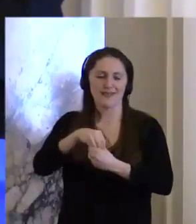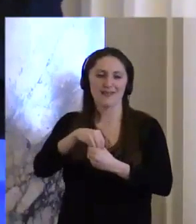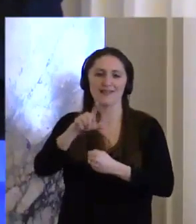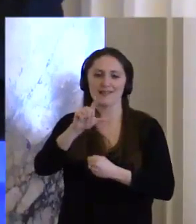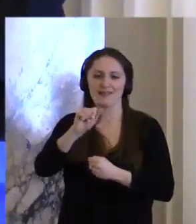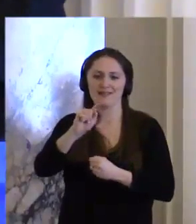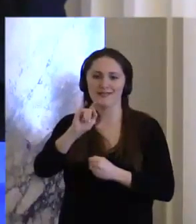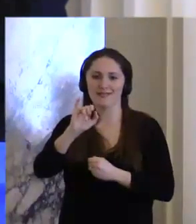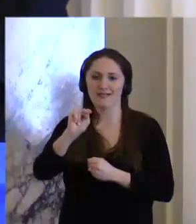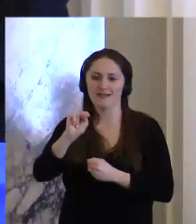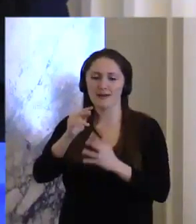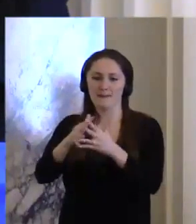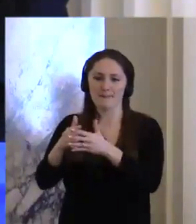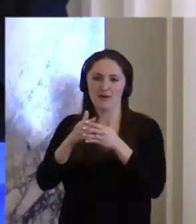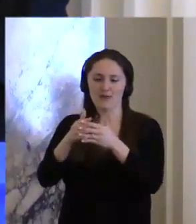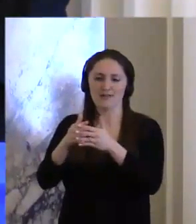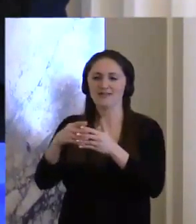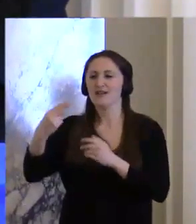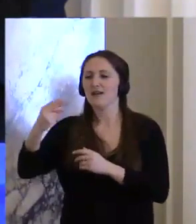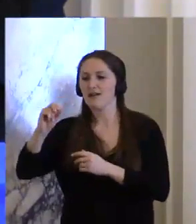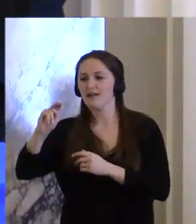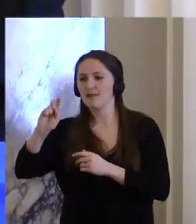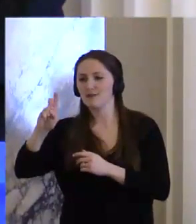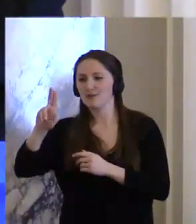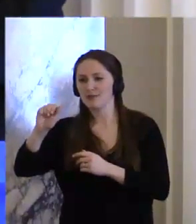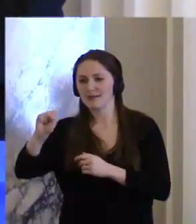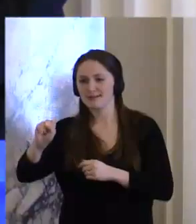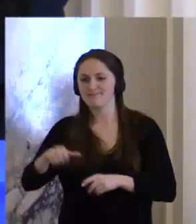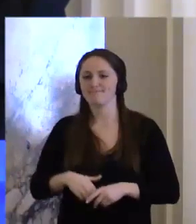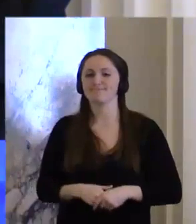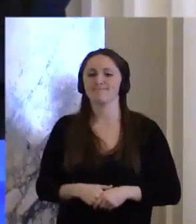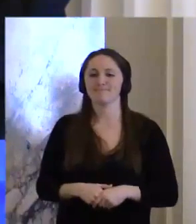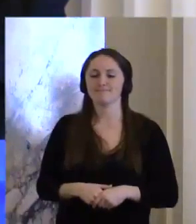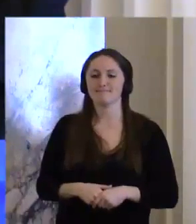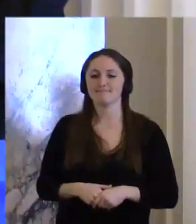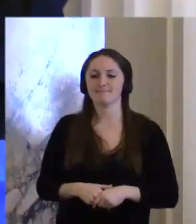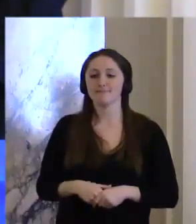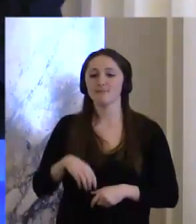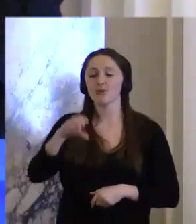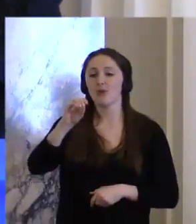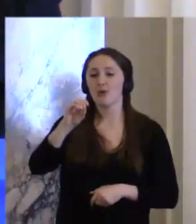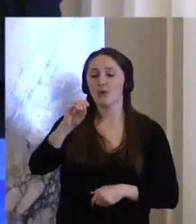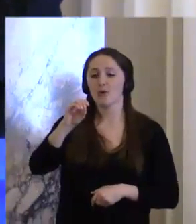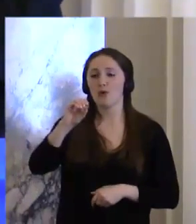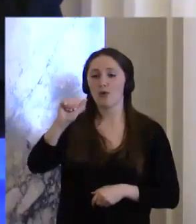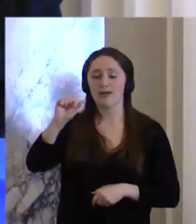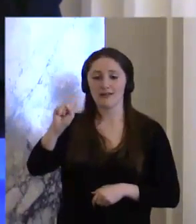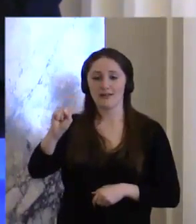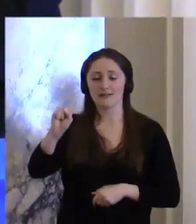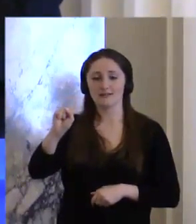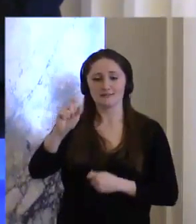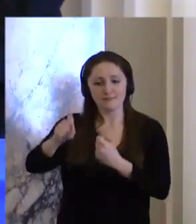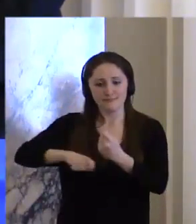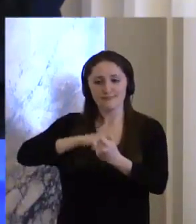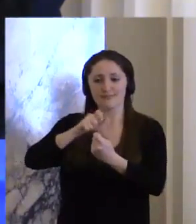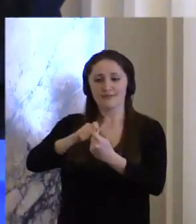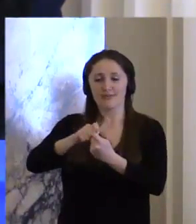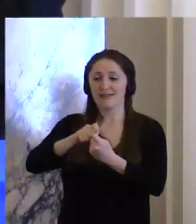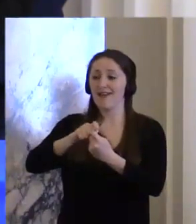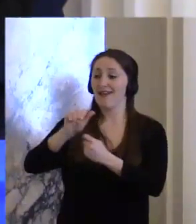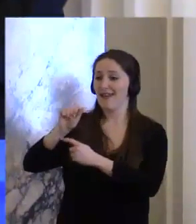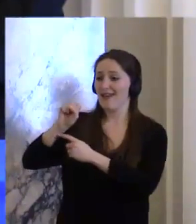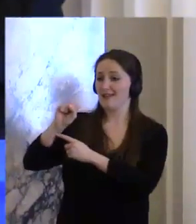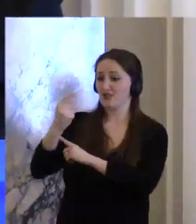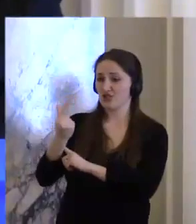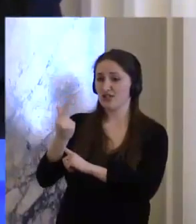¿Cómo la OEA, y en particular la SGA, puede impulsar estrategias